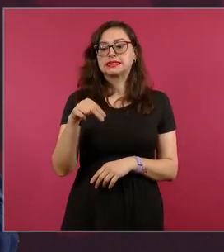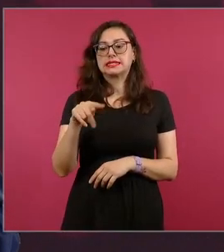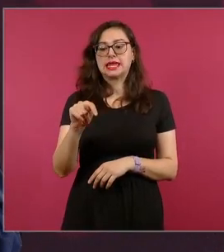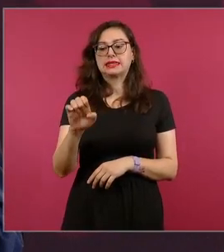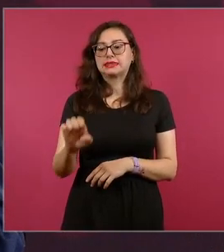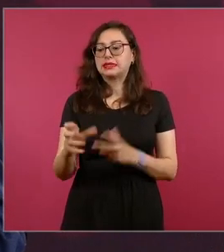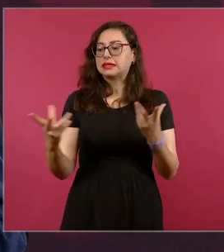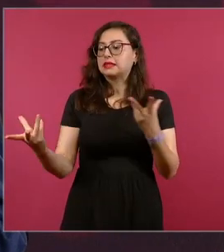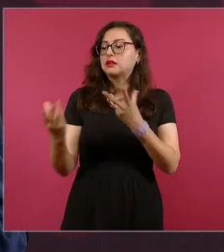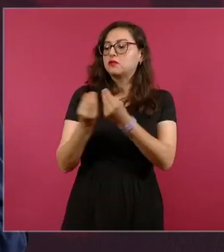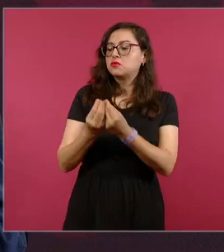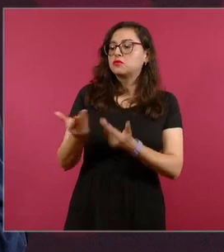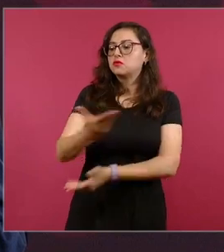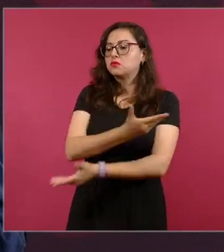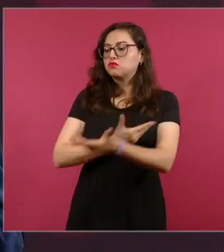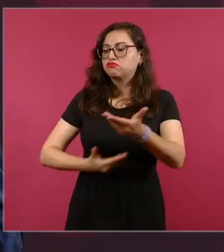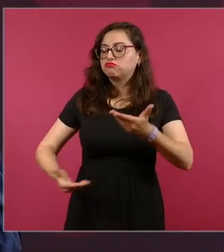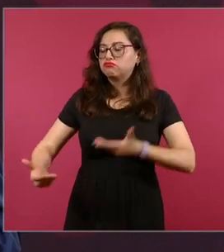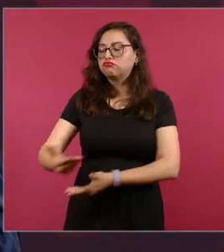acuerdos.